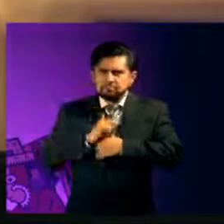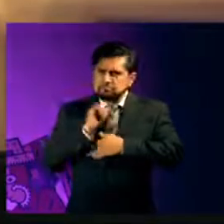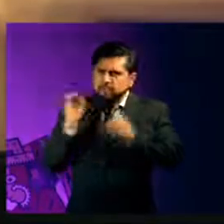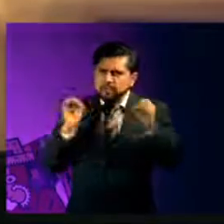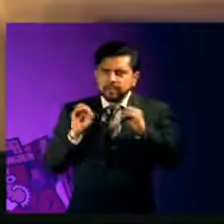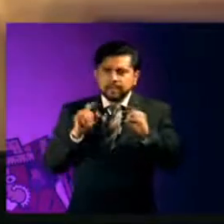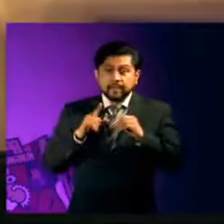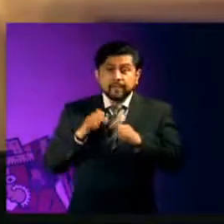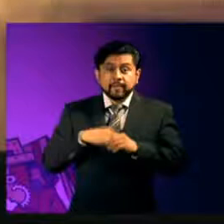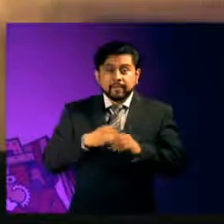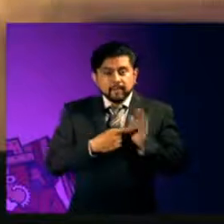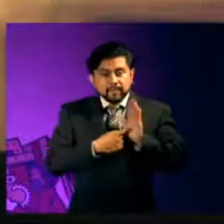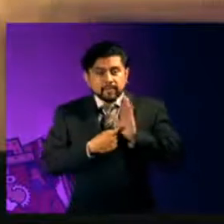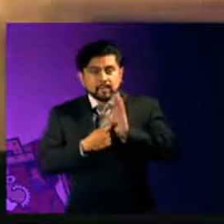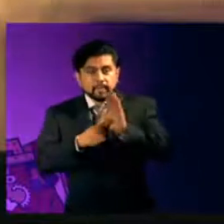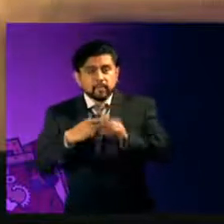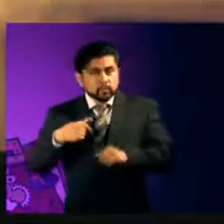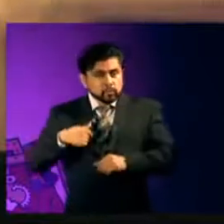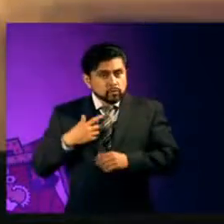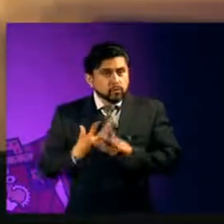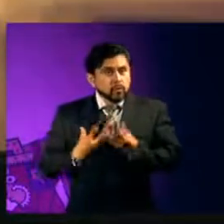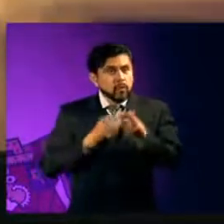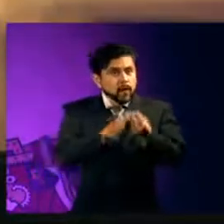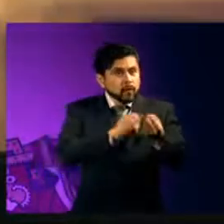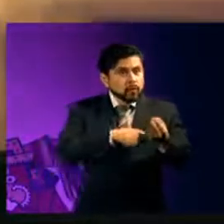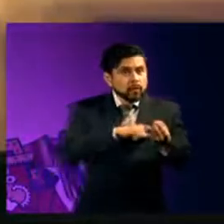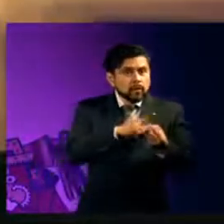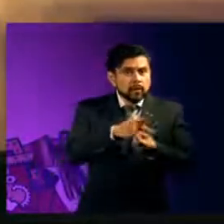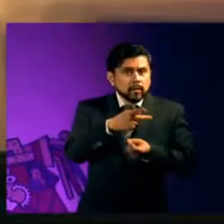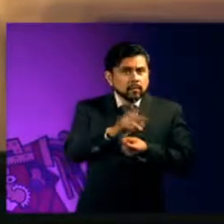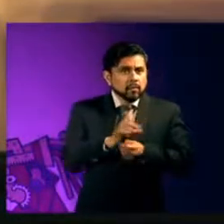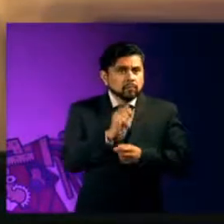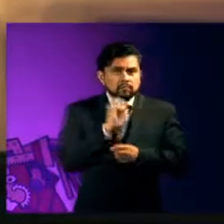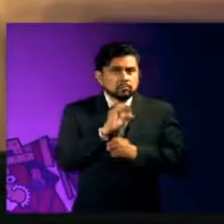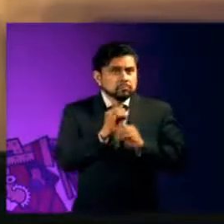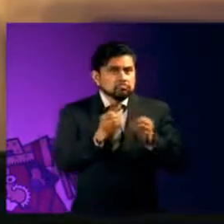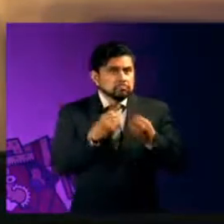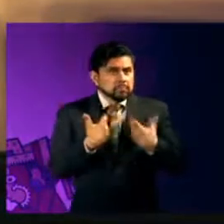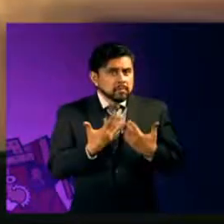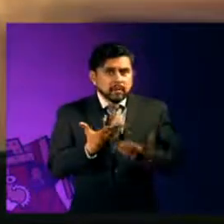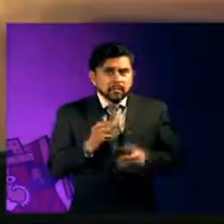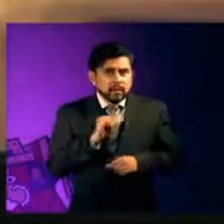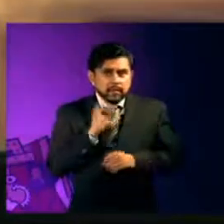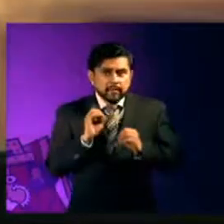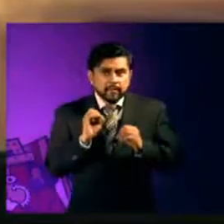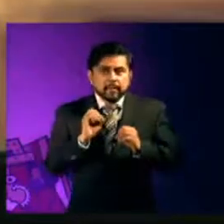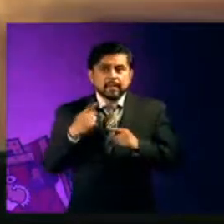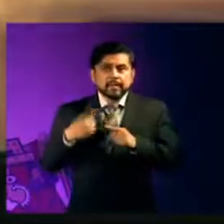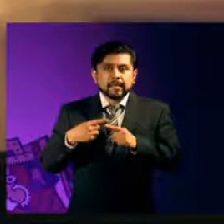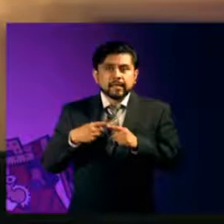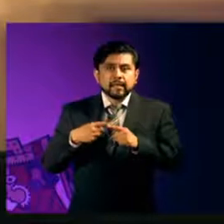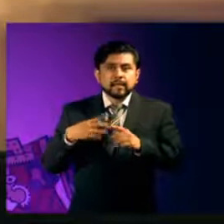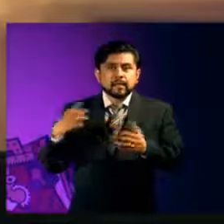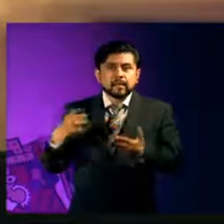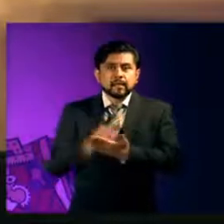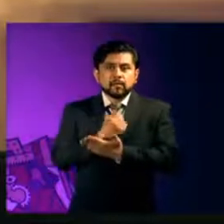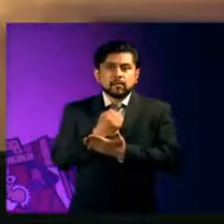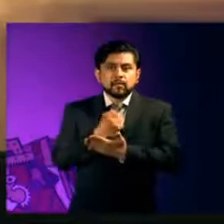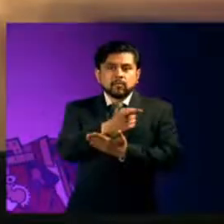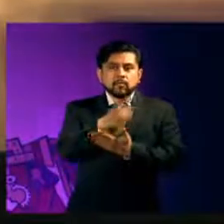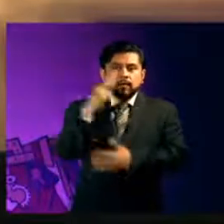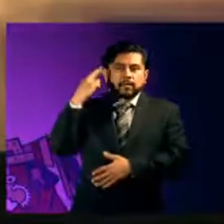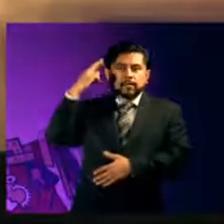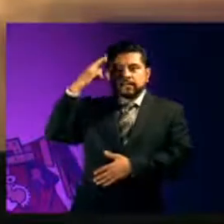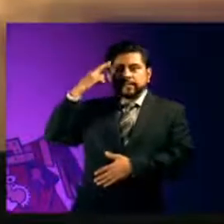que ellos habían estado que habían colaborado en la conquista y que no les había tocado nada o sea ahí el único ganón fue el